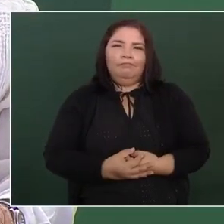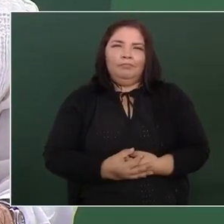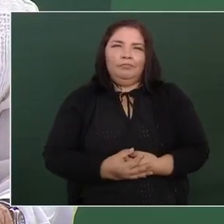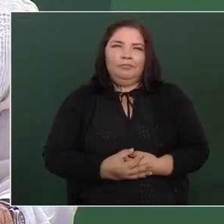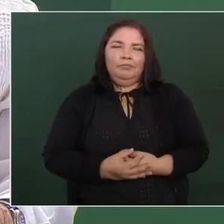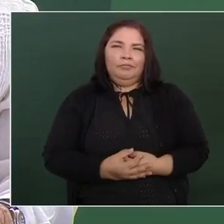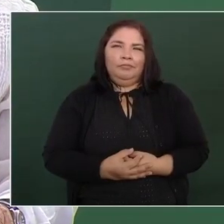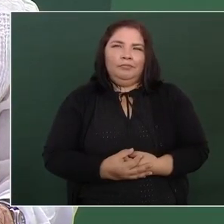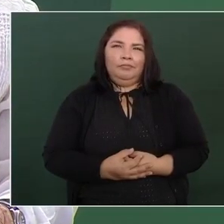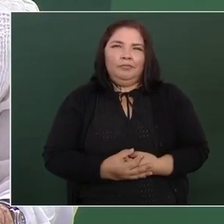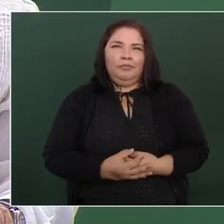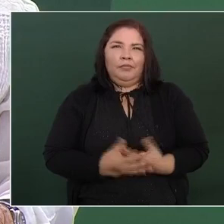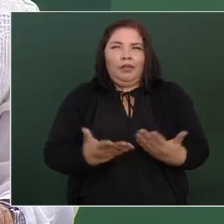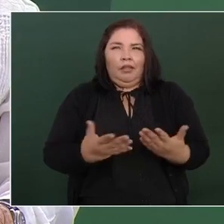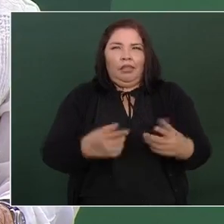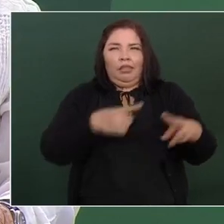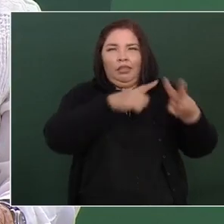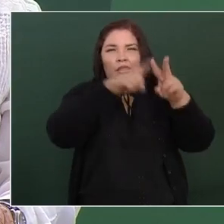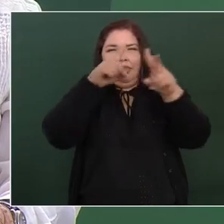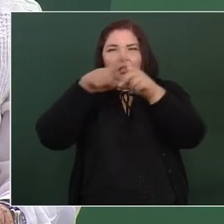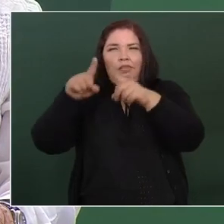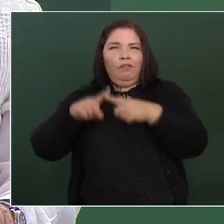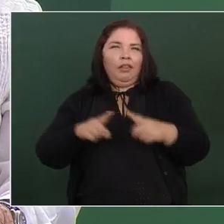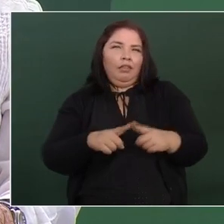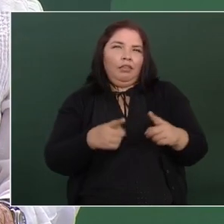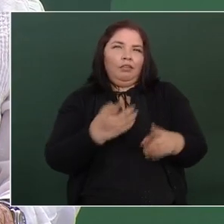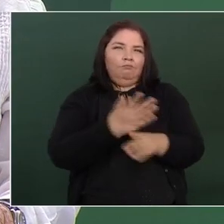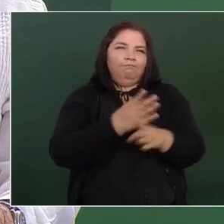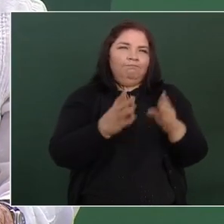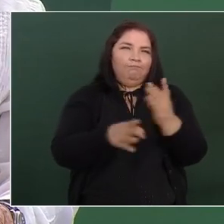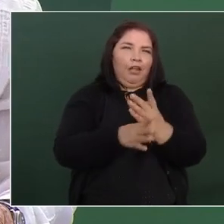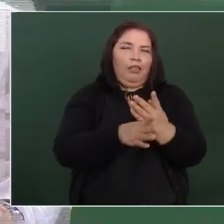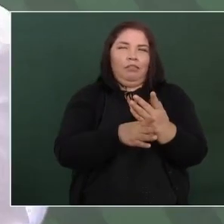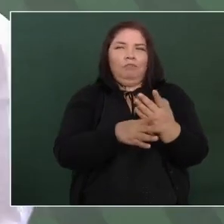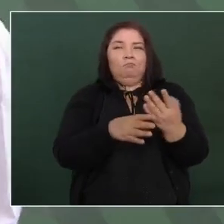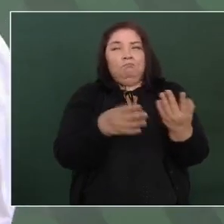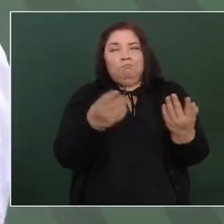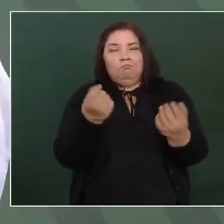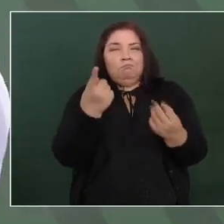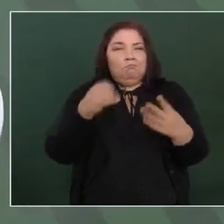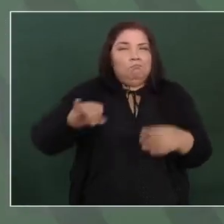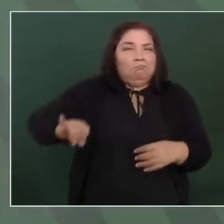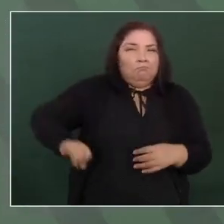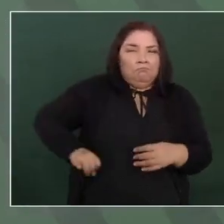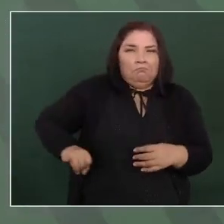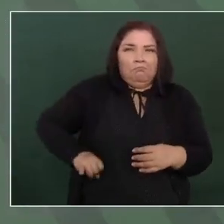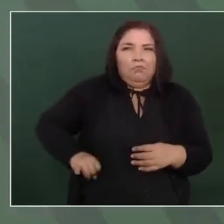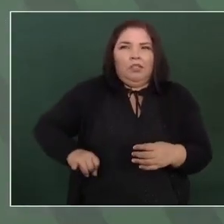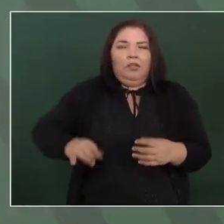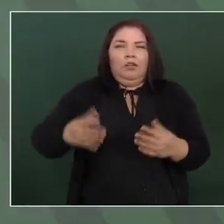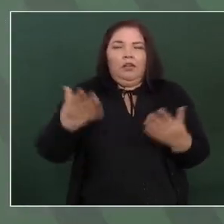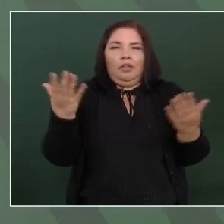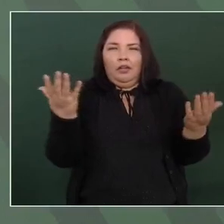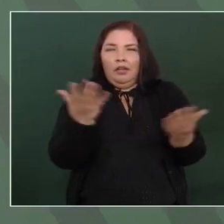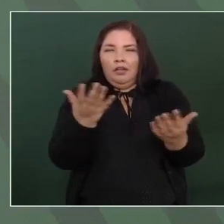Entonces son procesos muy interesantes que se están